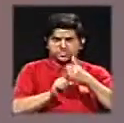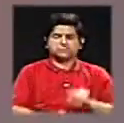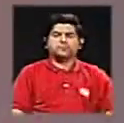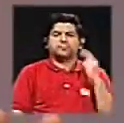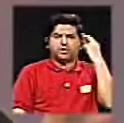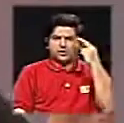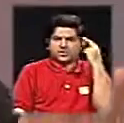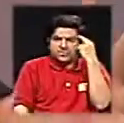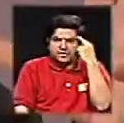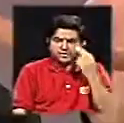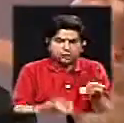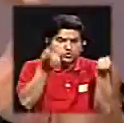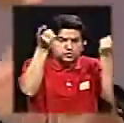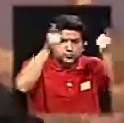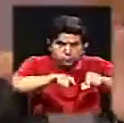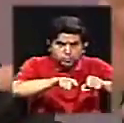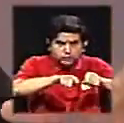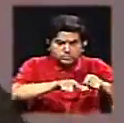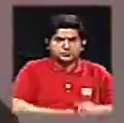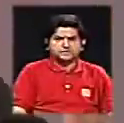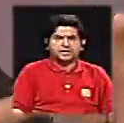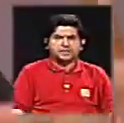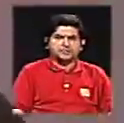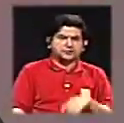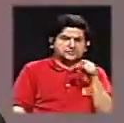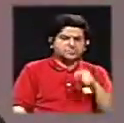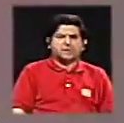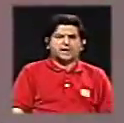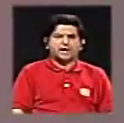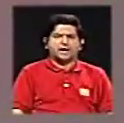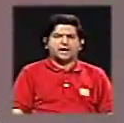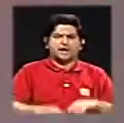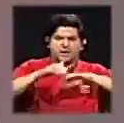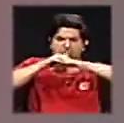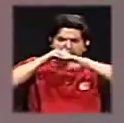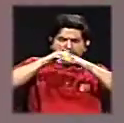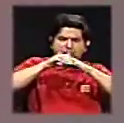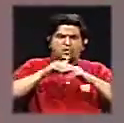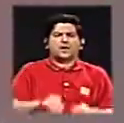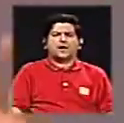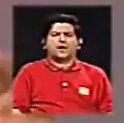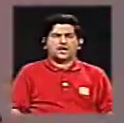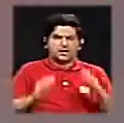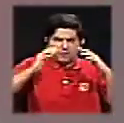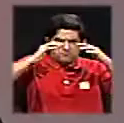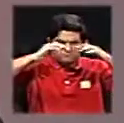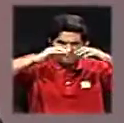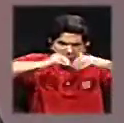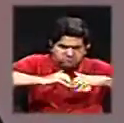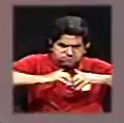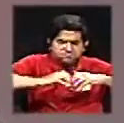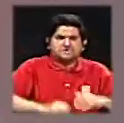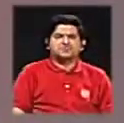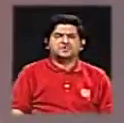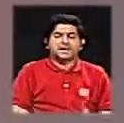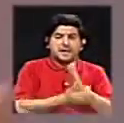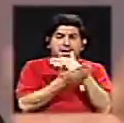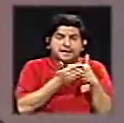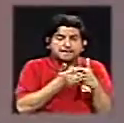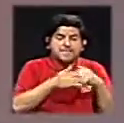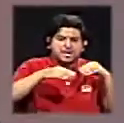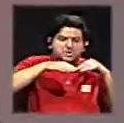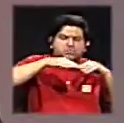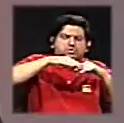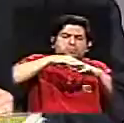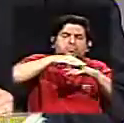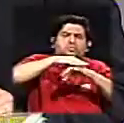debido a lo que pasó al derribarse o al derrumbarse el relleno y al ser, por decirlo así, lavado parte del relleno y